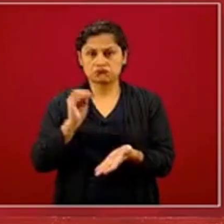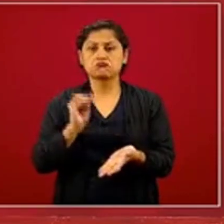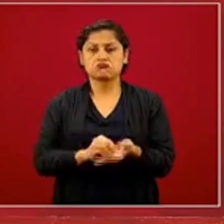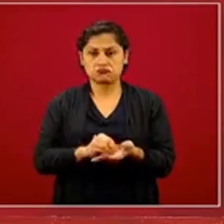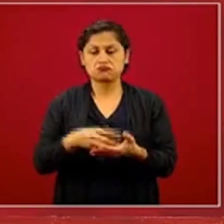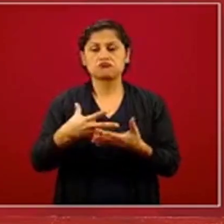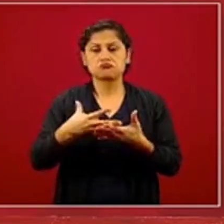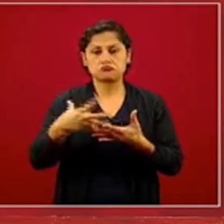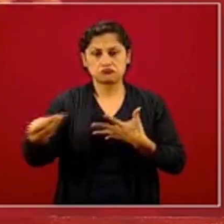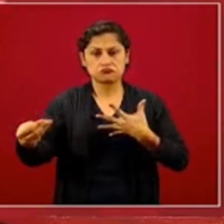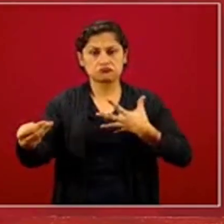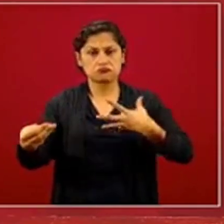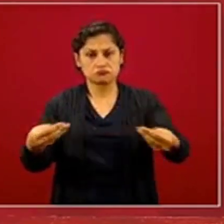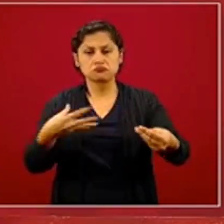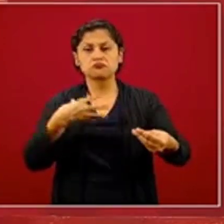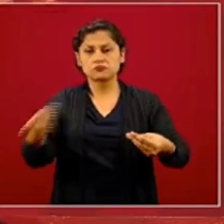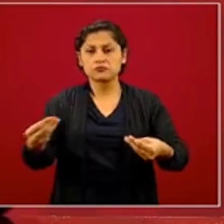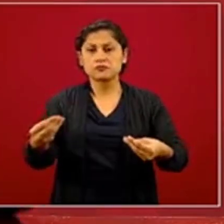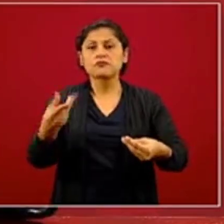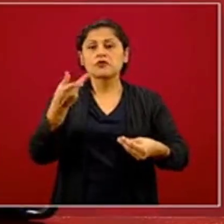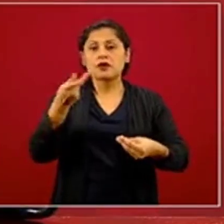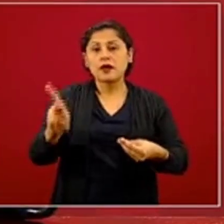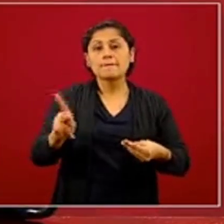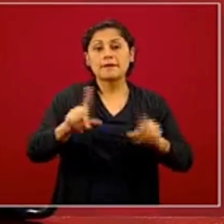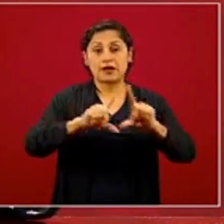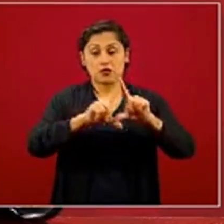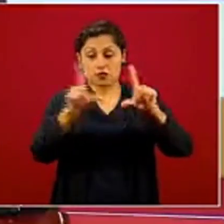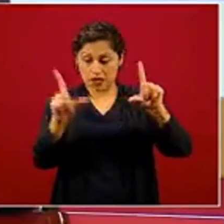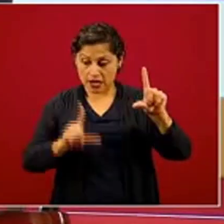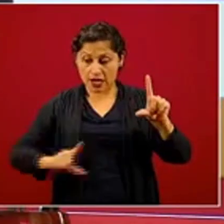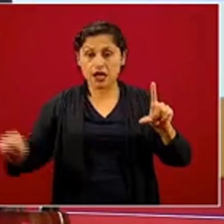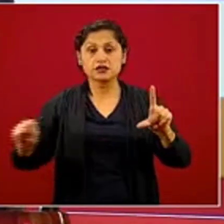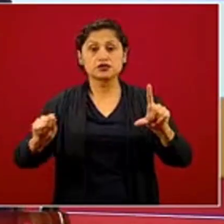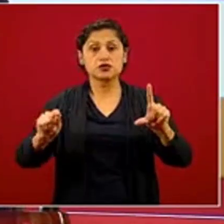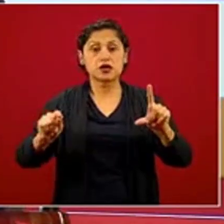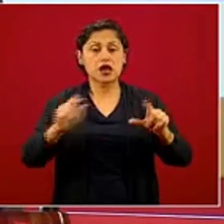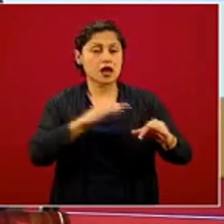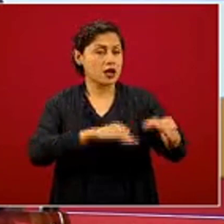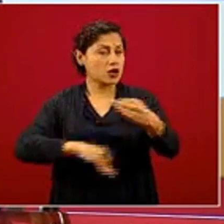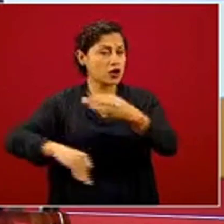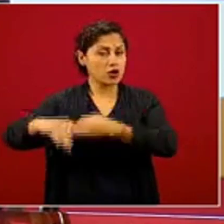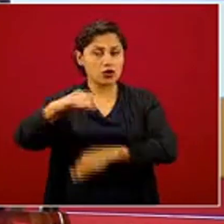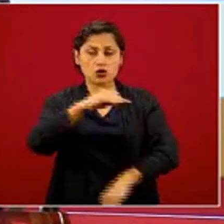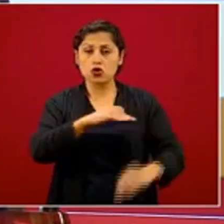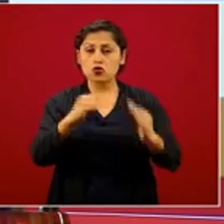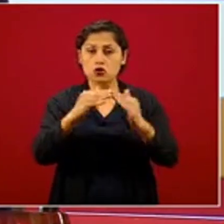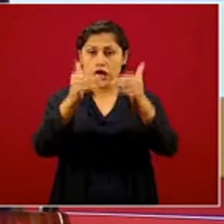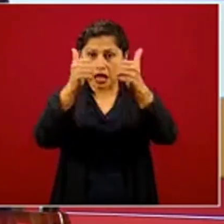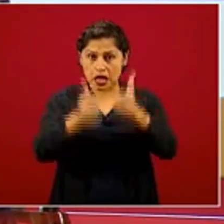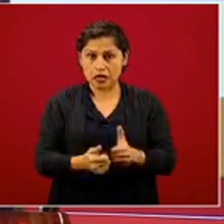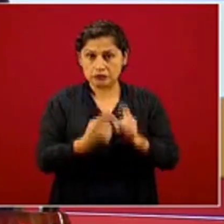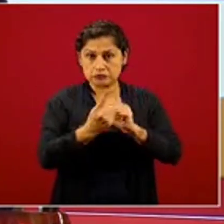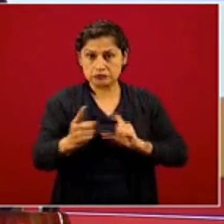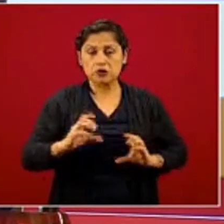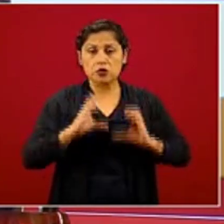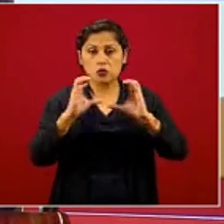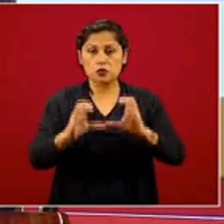periodo de sana distancia a nivel nacional, pero que en todas aquellas entidades federativas, estados donde